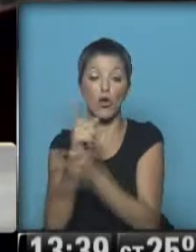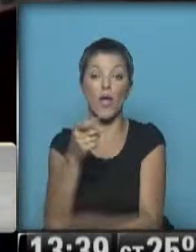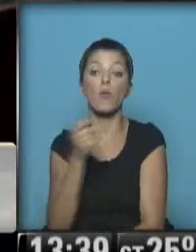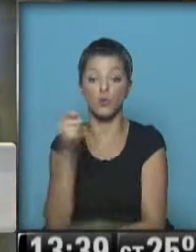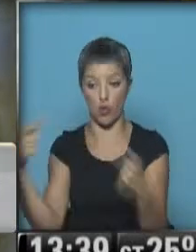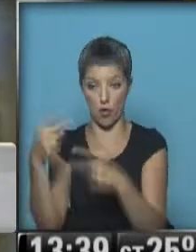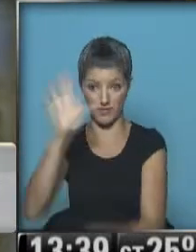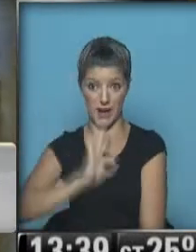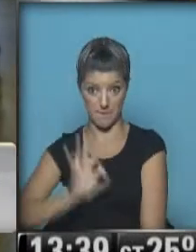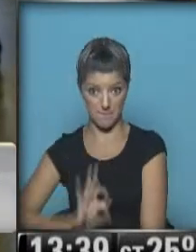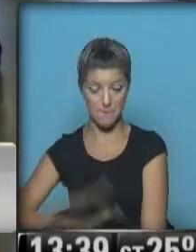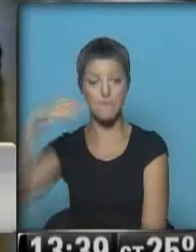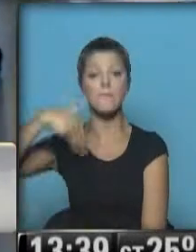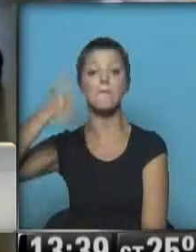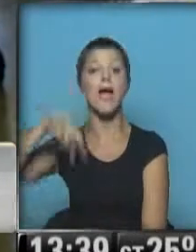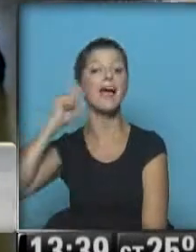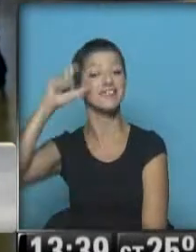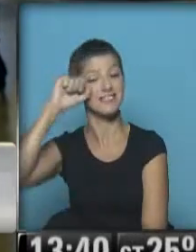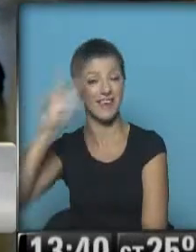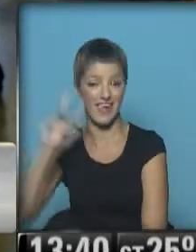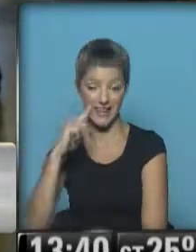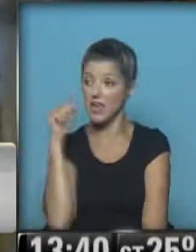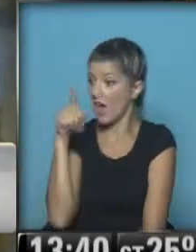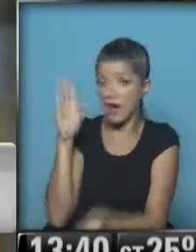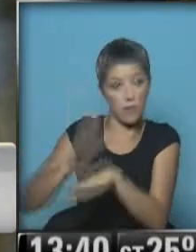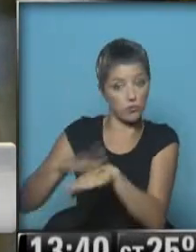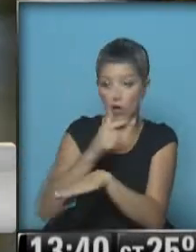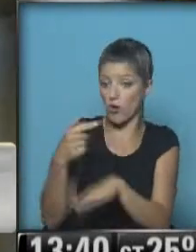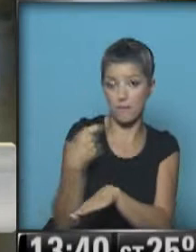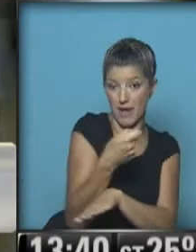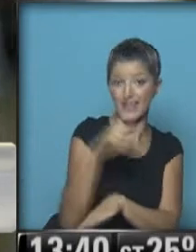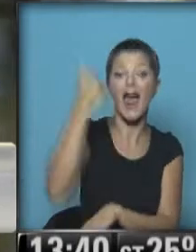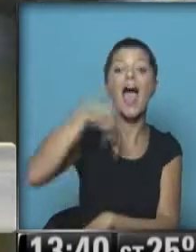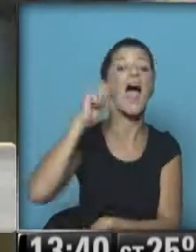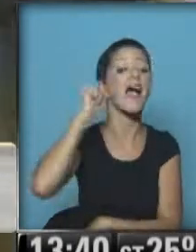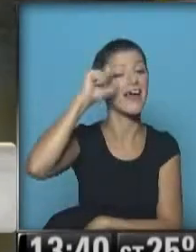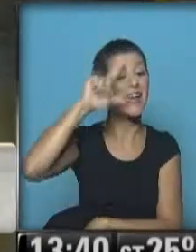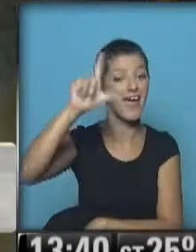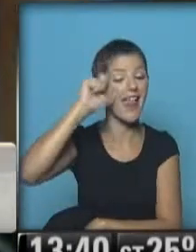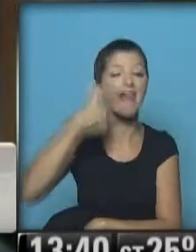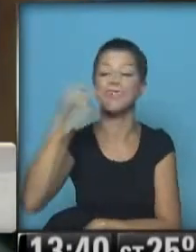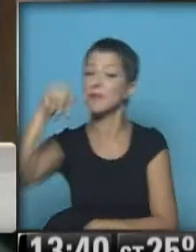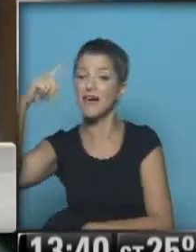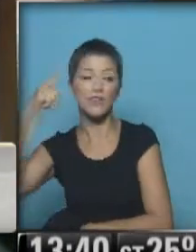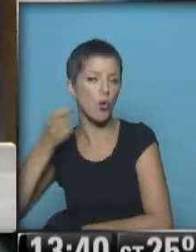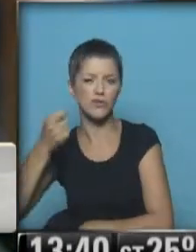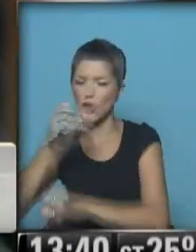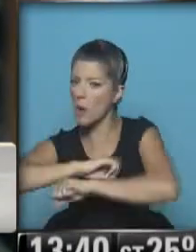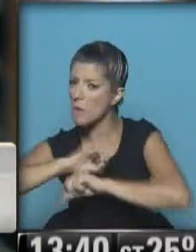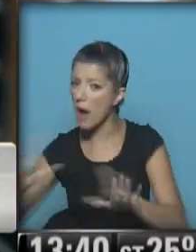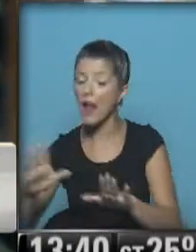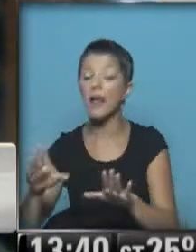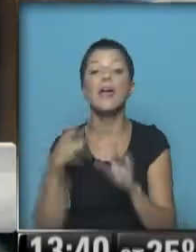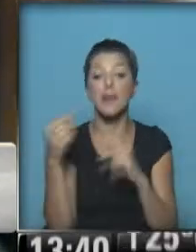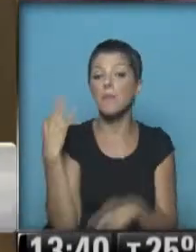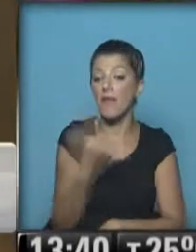Mangieri, al que consideran inocente de la muerte de Ángeles Rawson, es un juicio injusto, que no pudieron